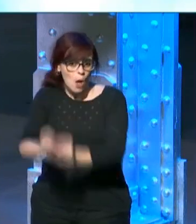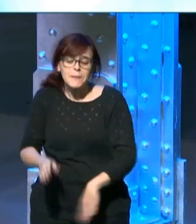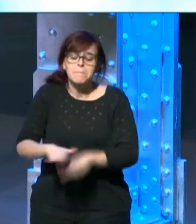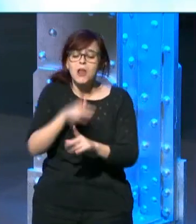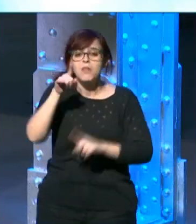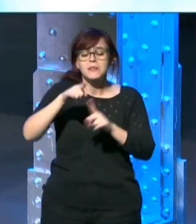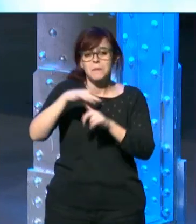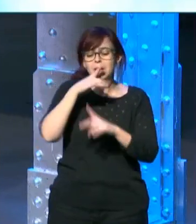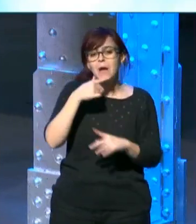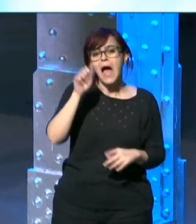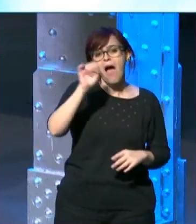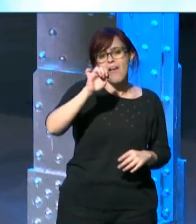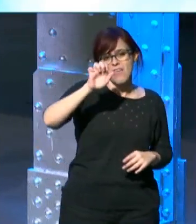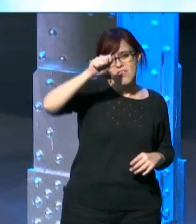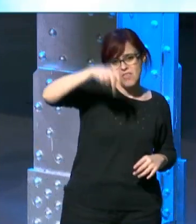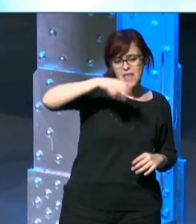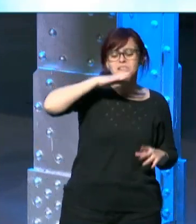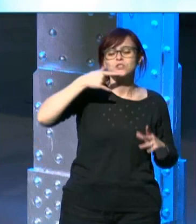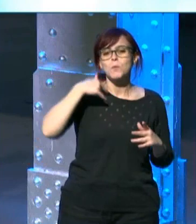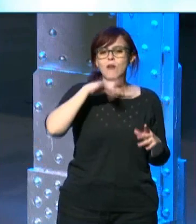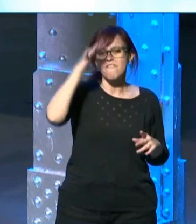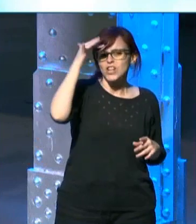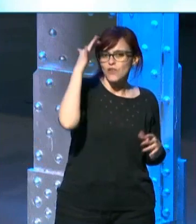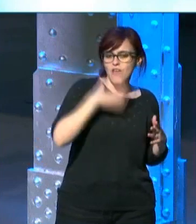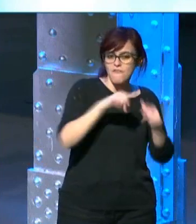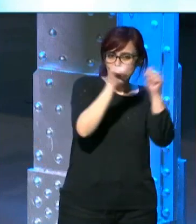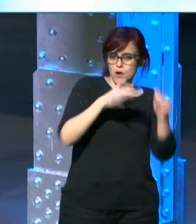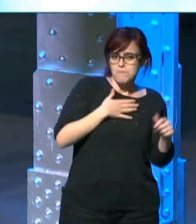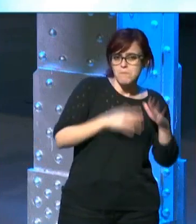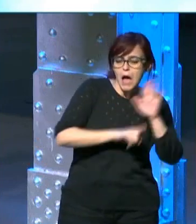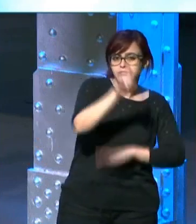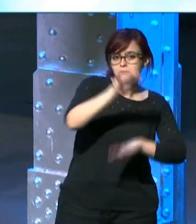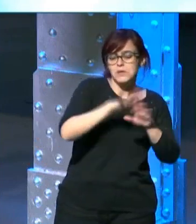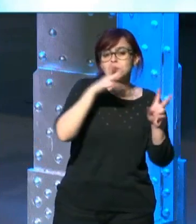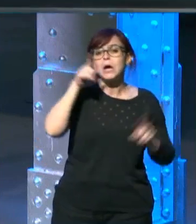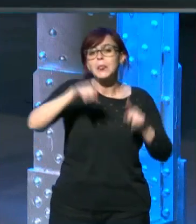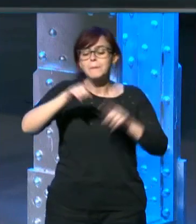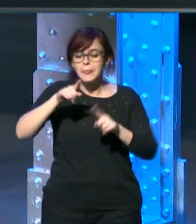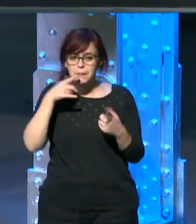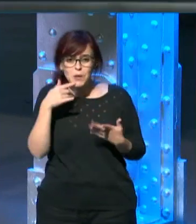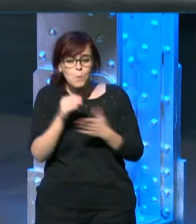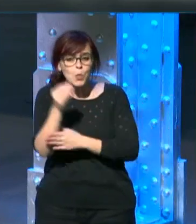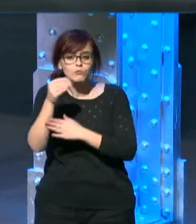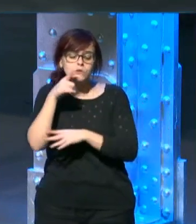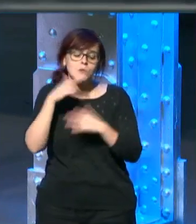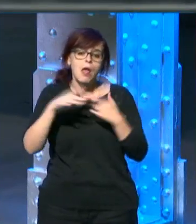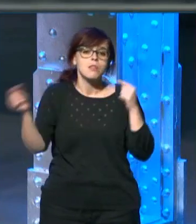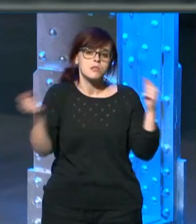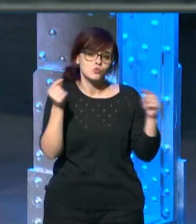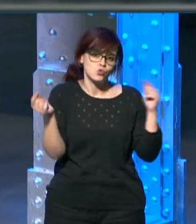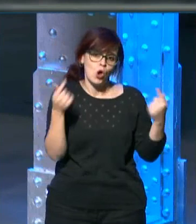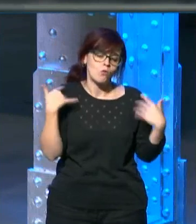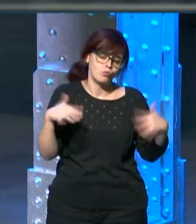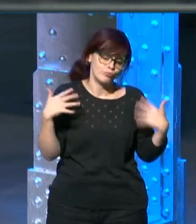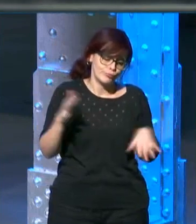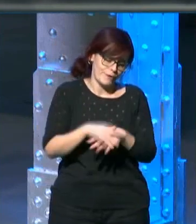Agile es más una filosofía o un estado mental que una cosa concreta. Para eso hay otros metoditos por debajo. Esta discusión es vieja, ¿eh? Nosotros